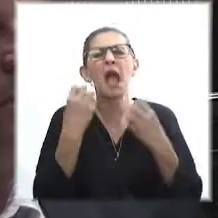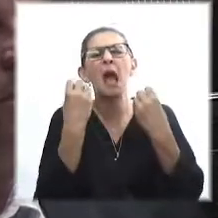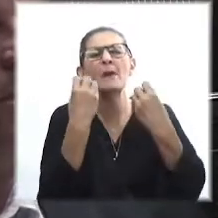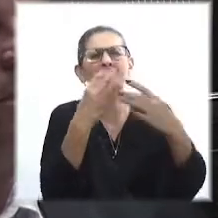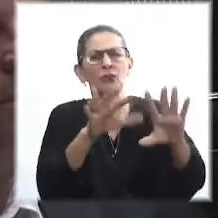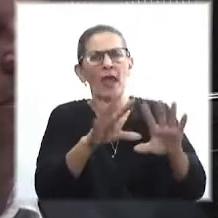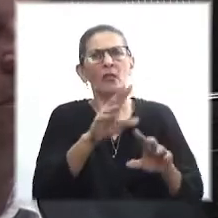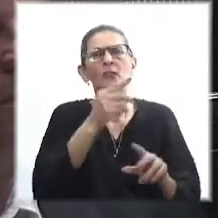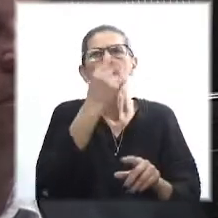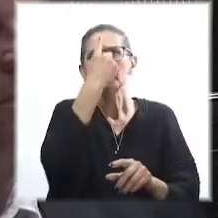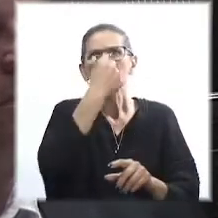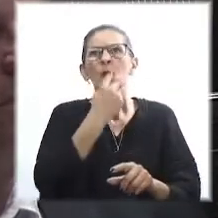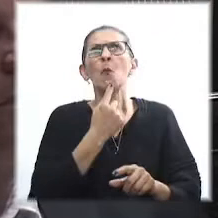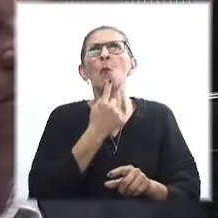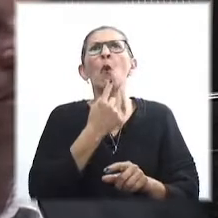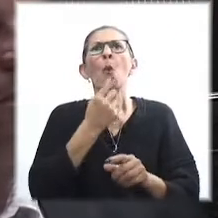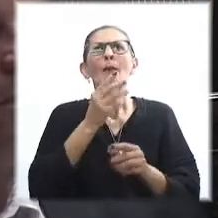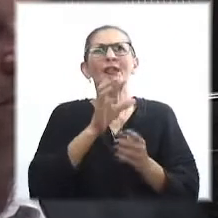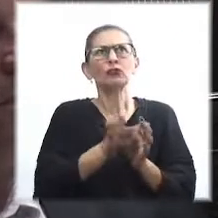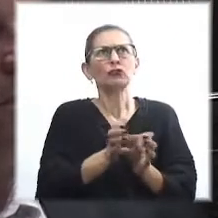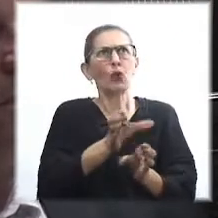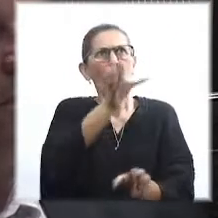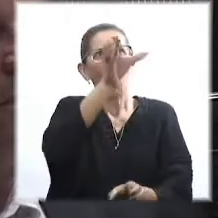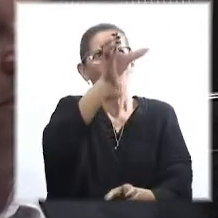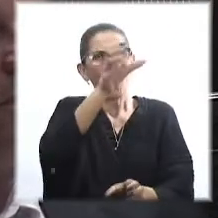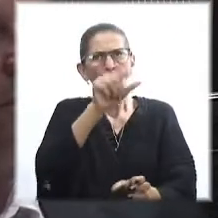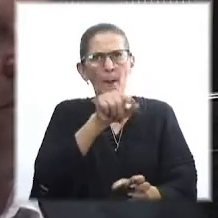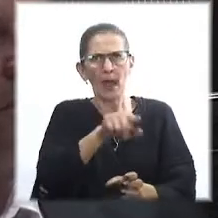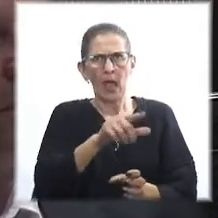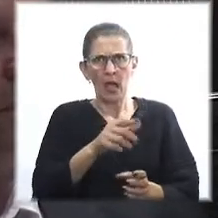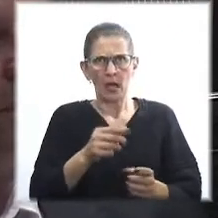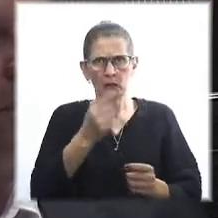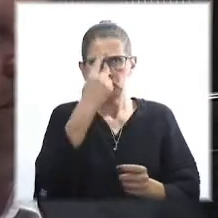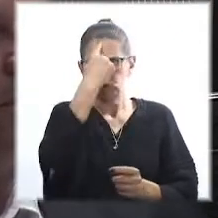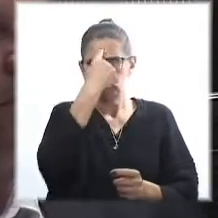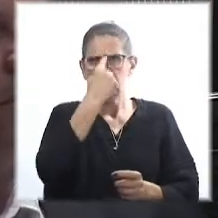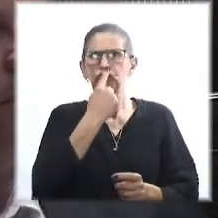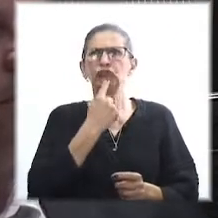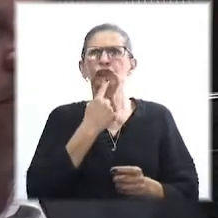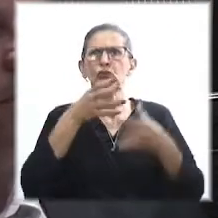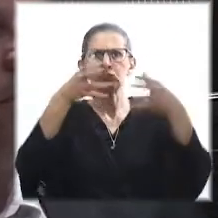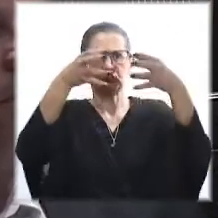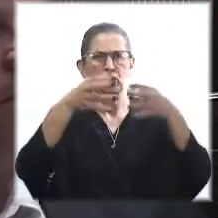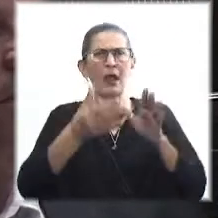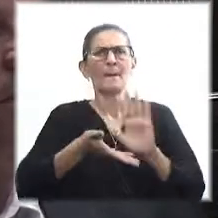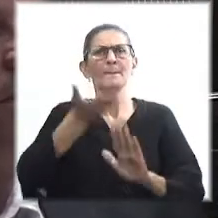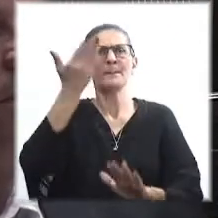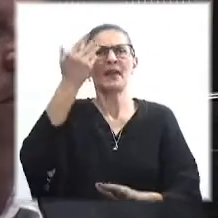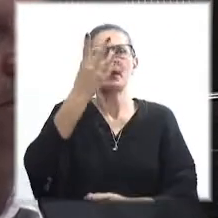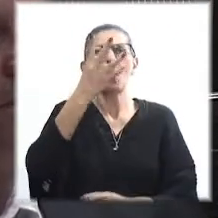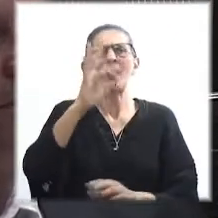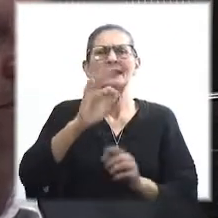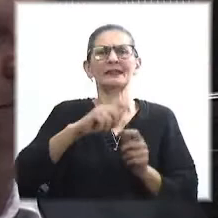estatua imponente de Artigas, esa columna con su rostro a más de 40 metros de altura.